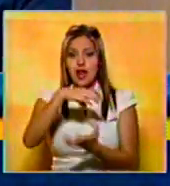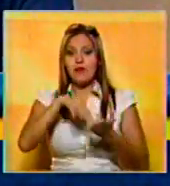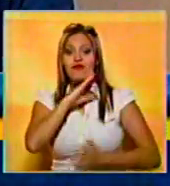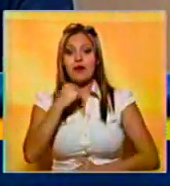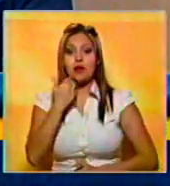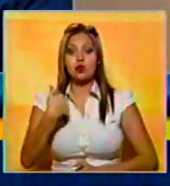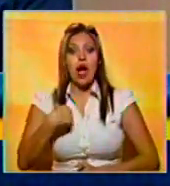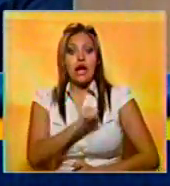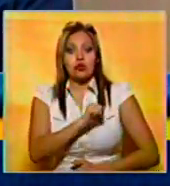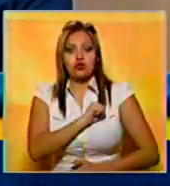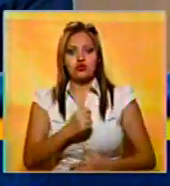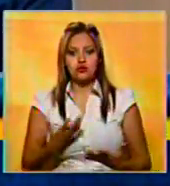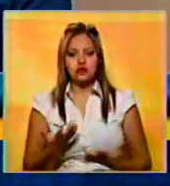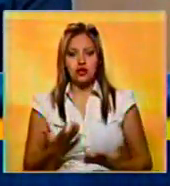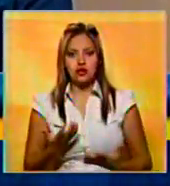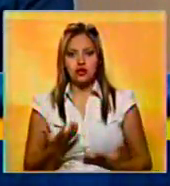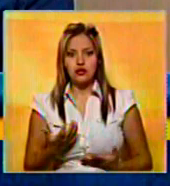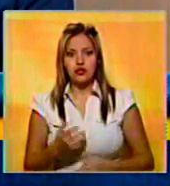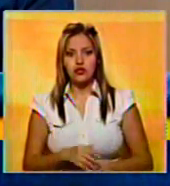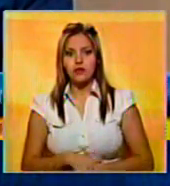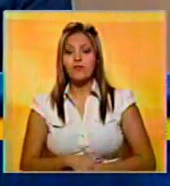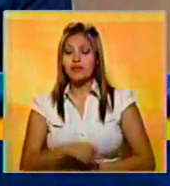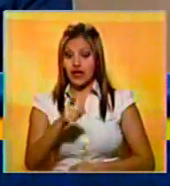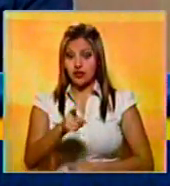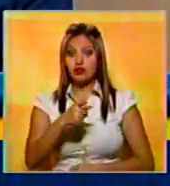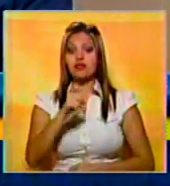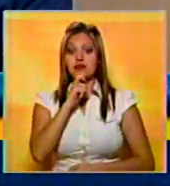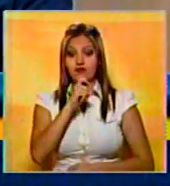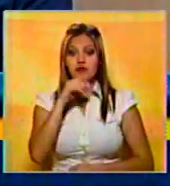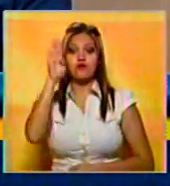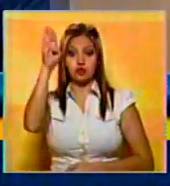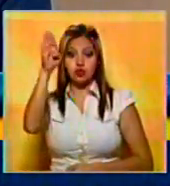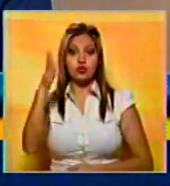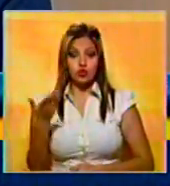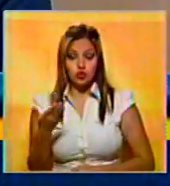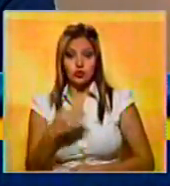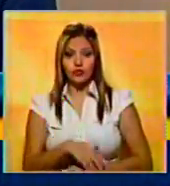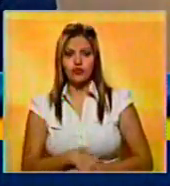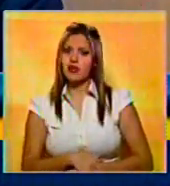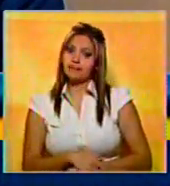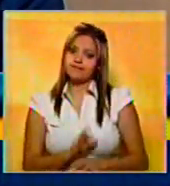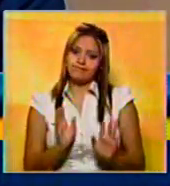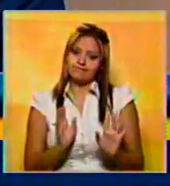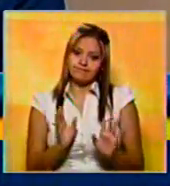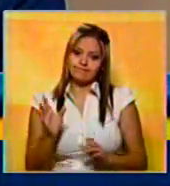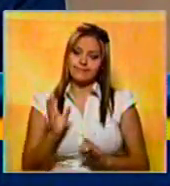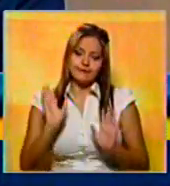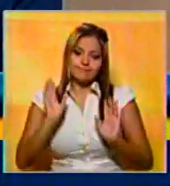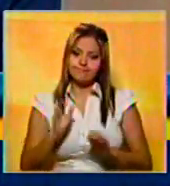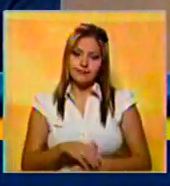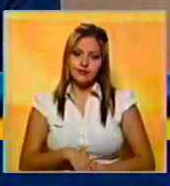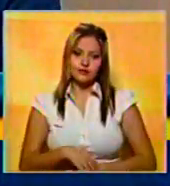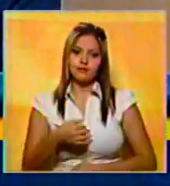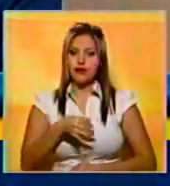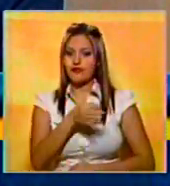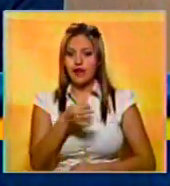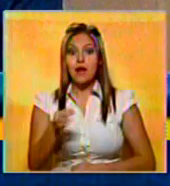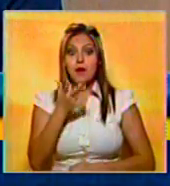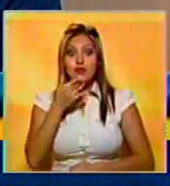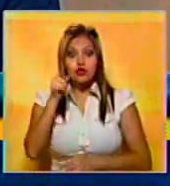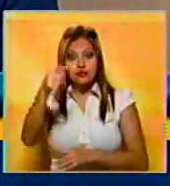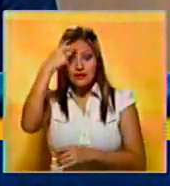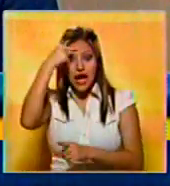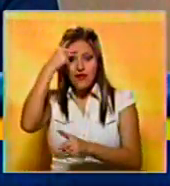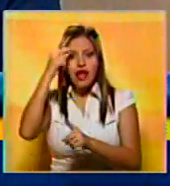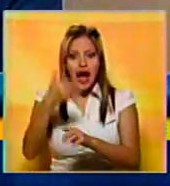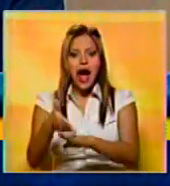asustó porque, pues, por supuesto, eso se puede complicar a futuro. Pero bueno, realmente, no, perfecta. Si hubiese sabido eso,